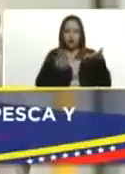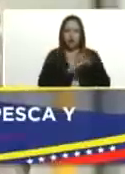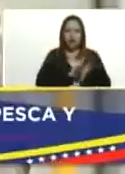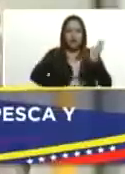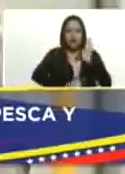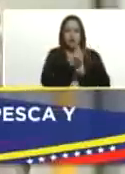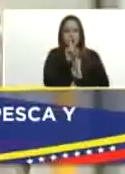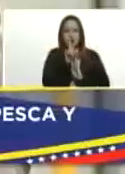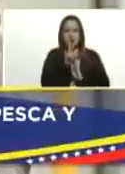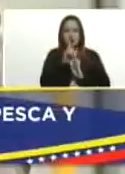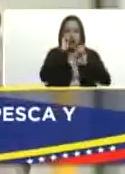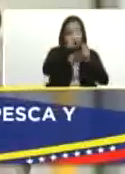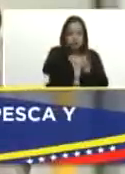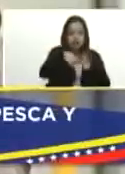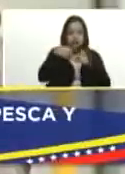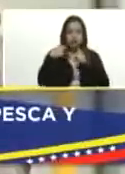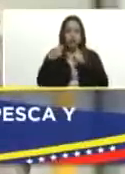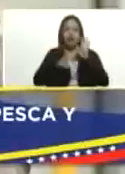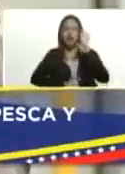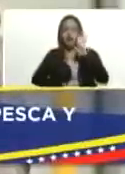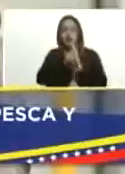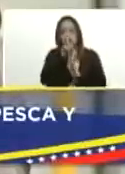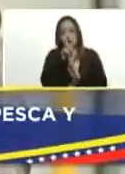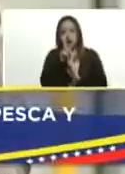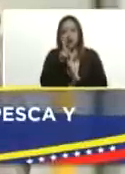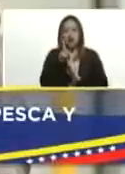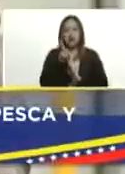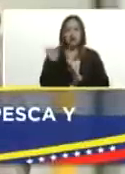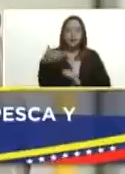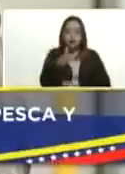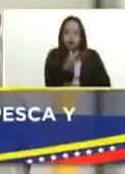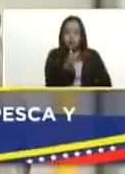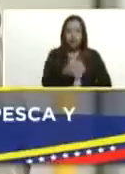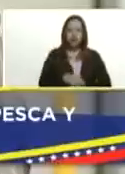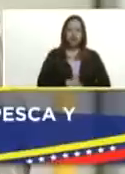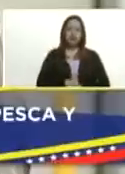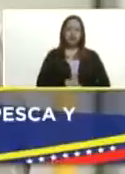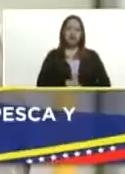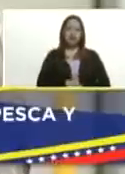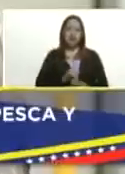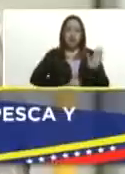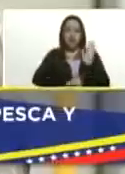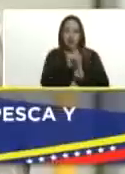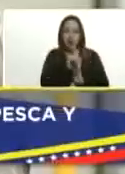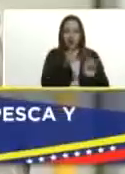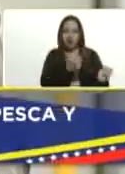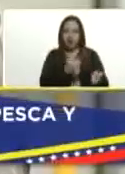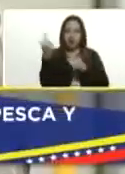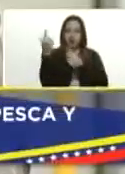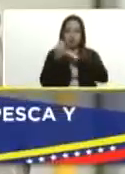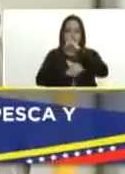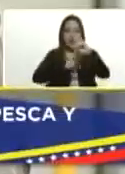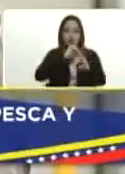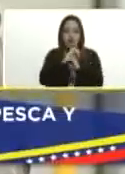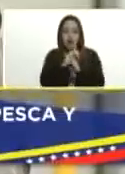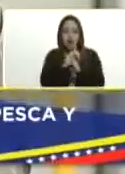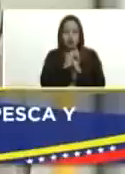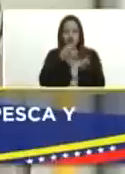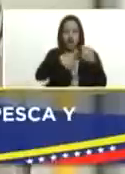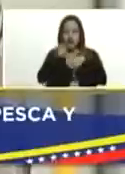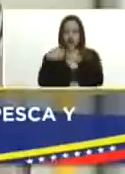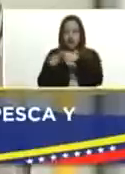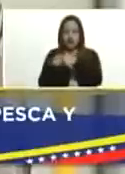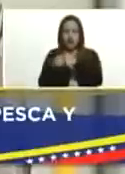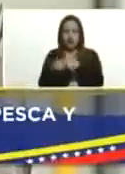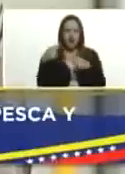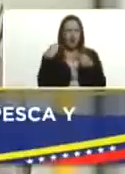la captura, del crecimiento de la acuicultura, del crecimiento de la exportación. Hay muchas